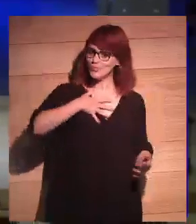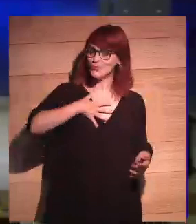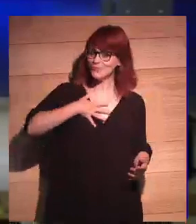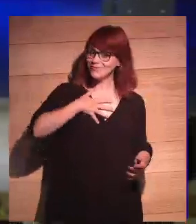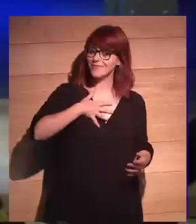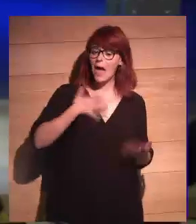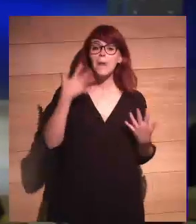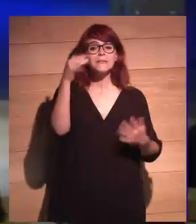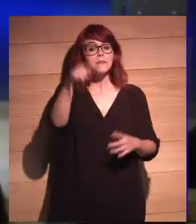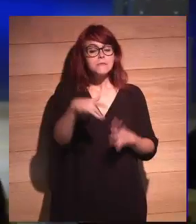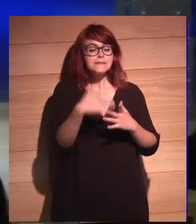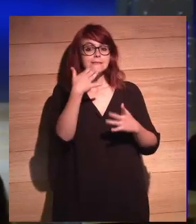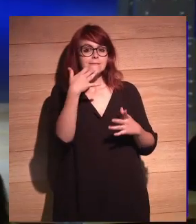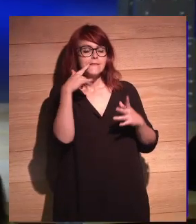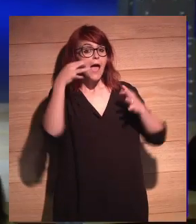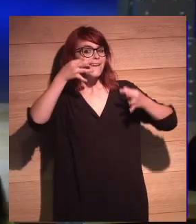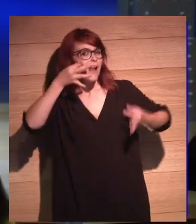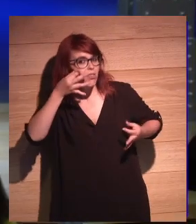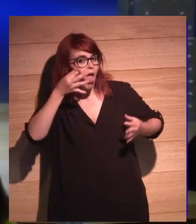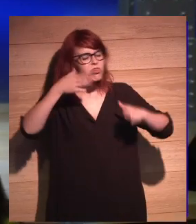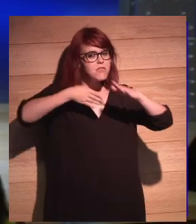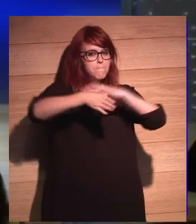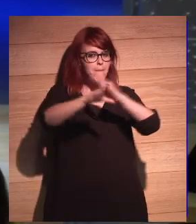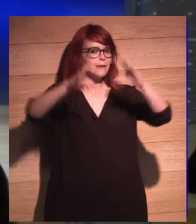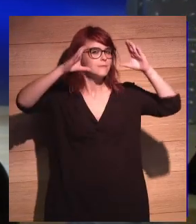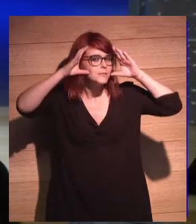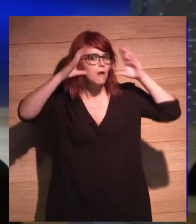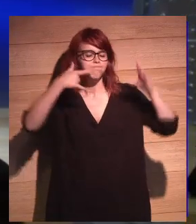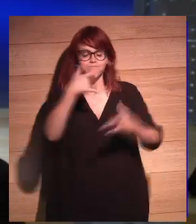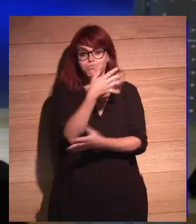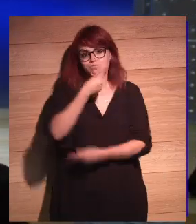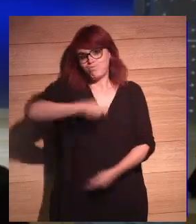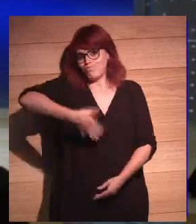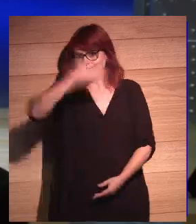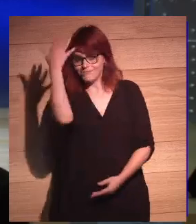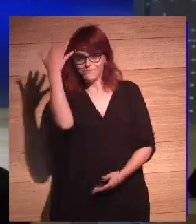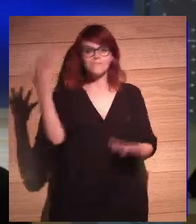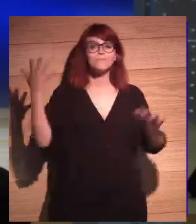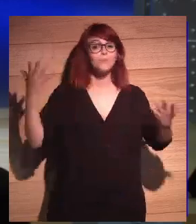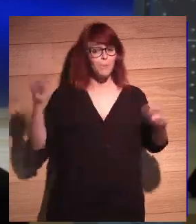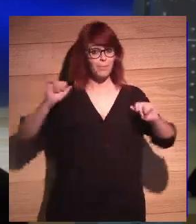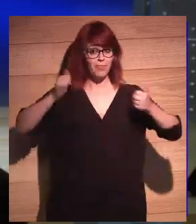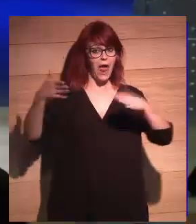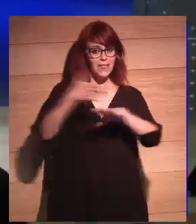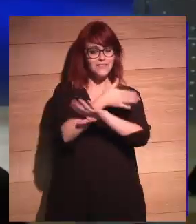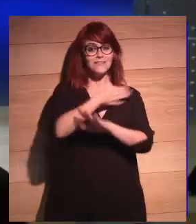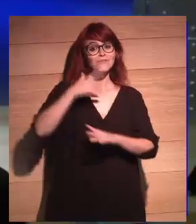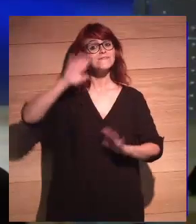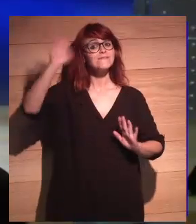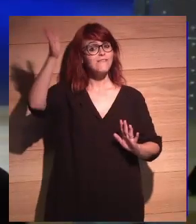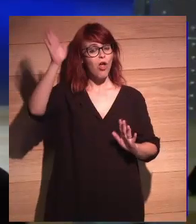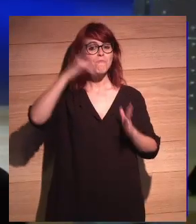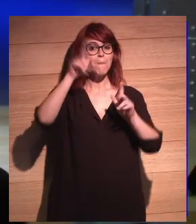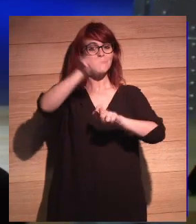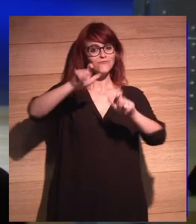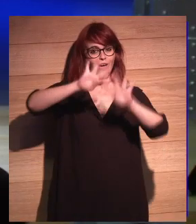además, si aprendemos algo de realidades inmersivas, pues ya es la pera limonera. Antes de empezar, quiero saludar a la gente que nos sigue en